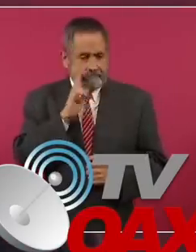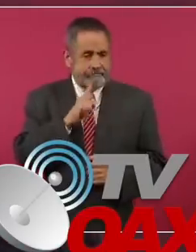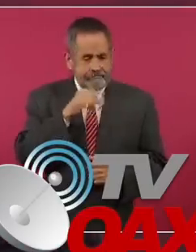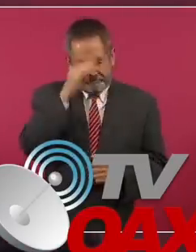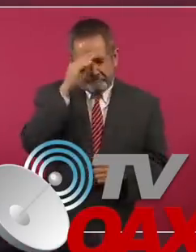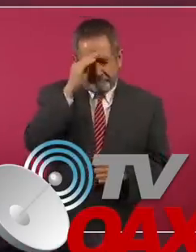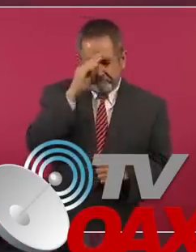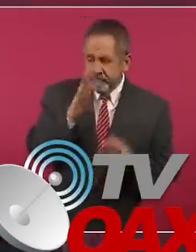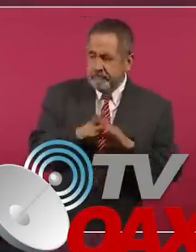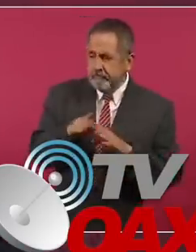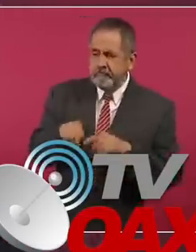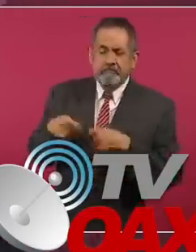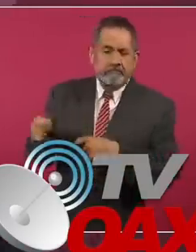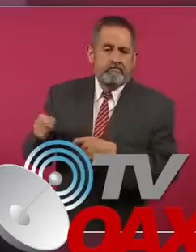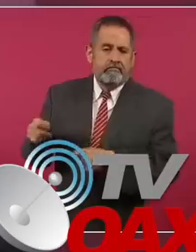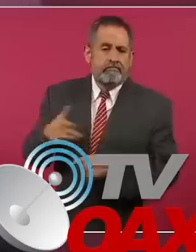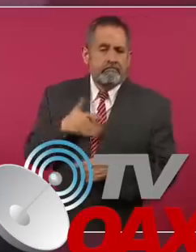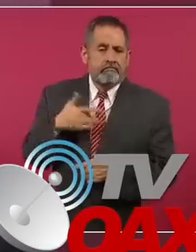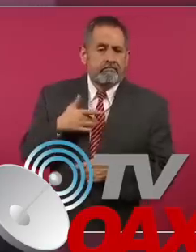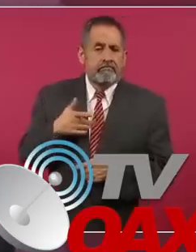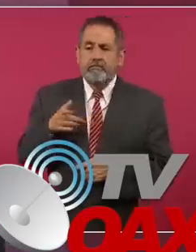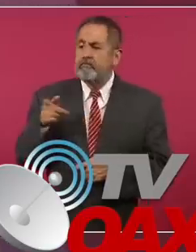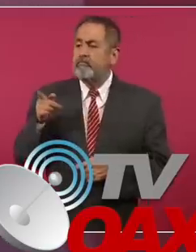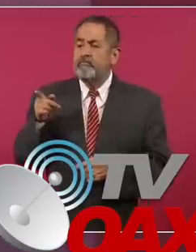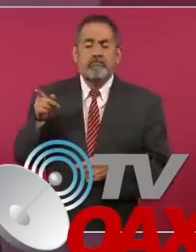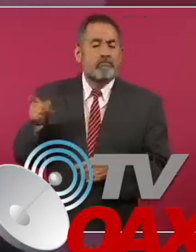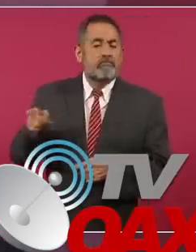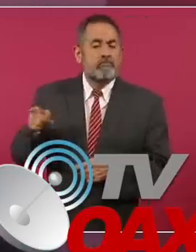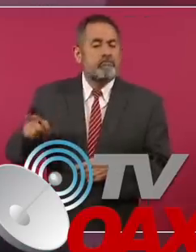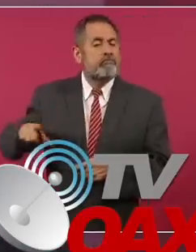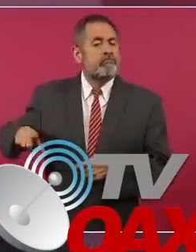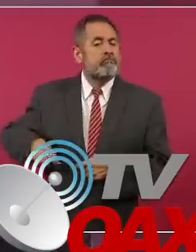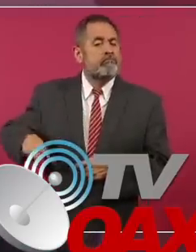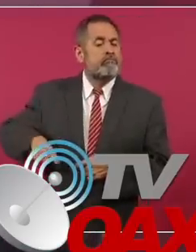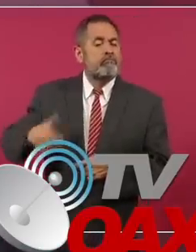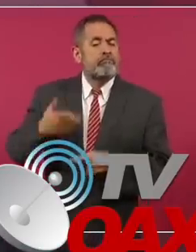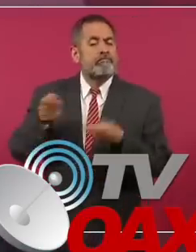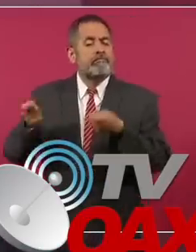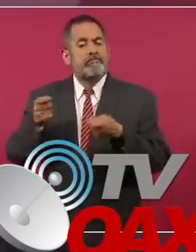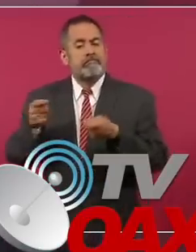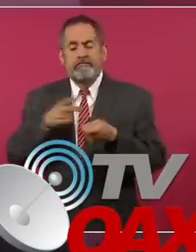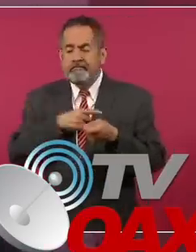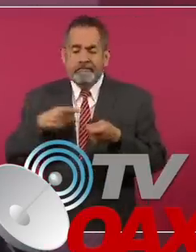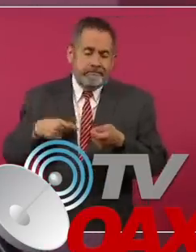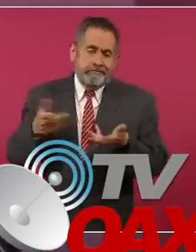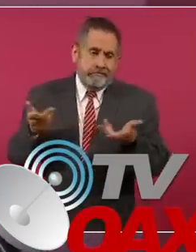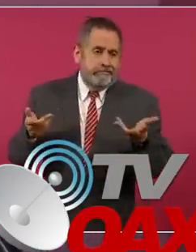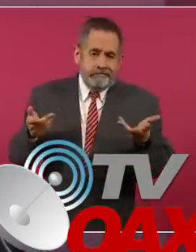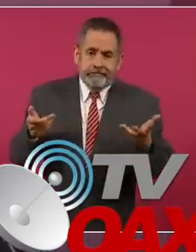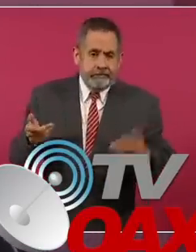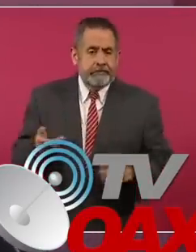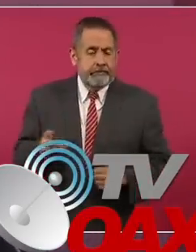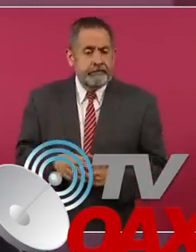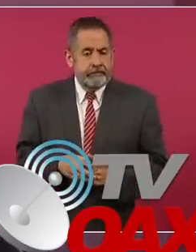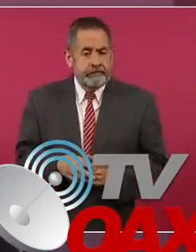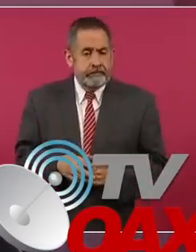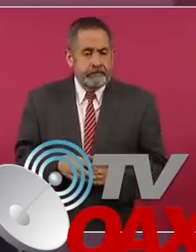piensen que un gobernante tiene que